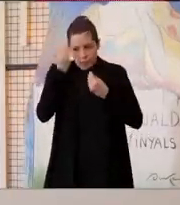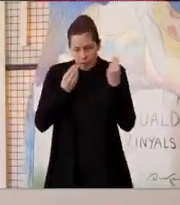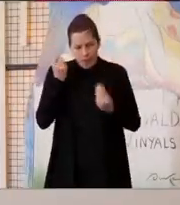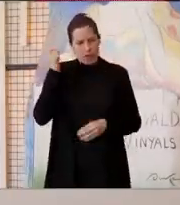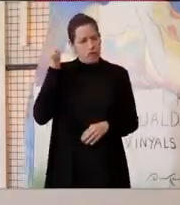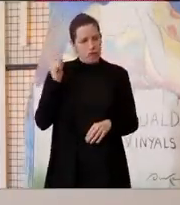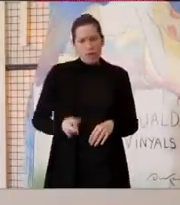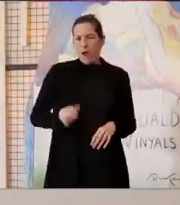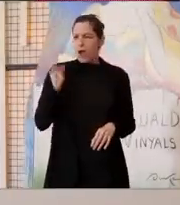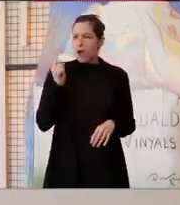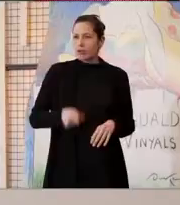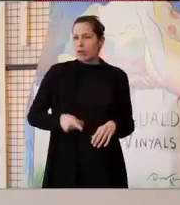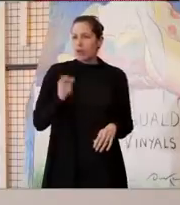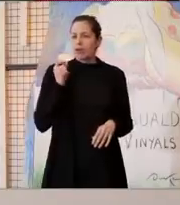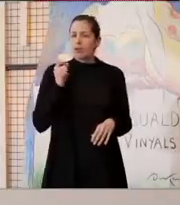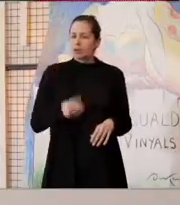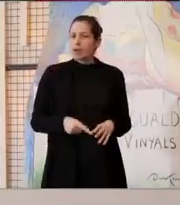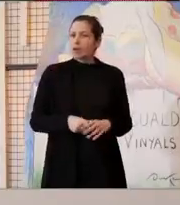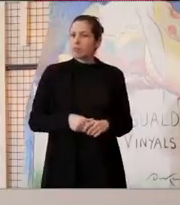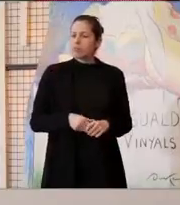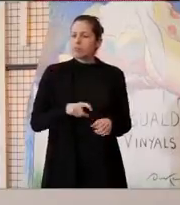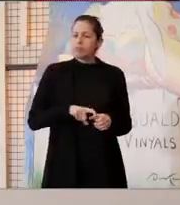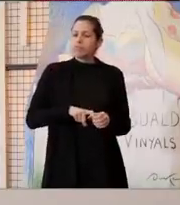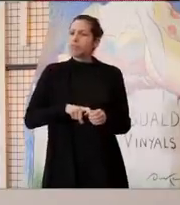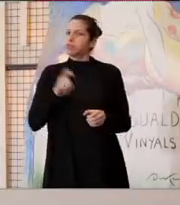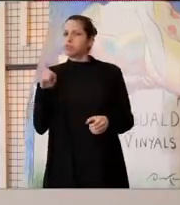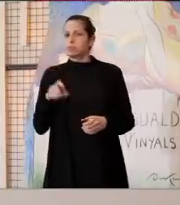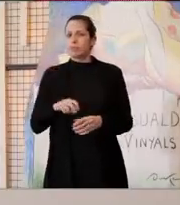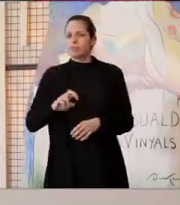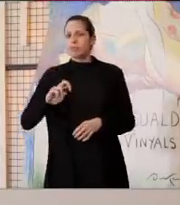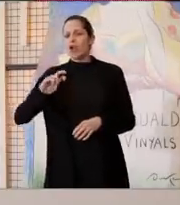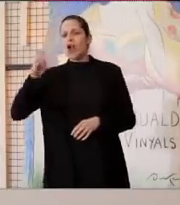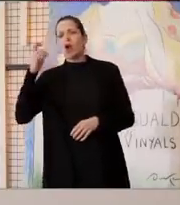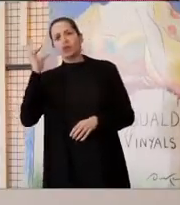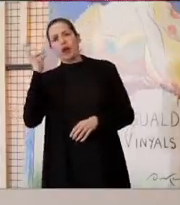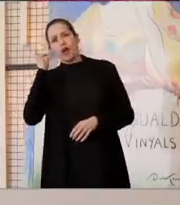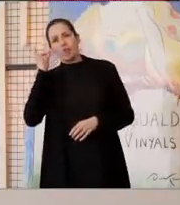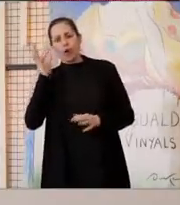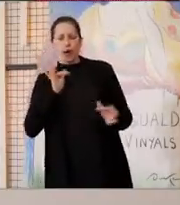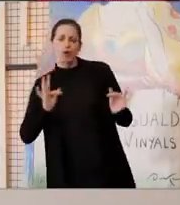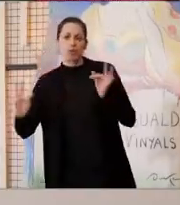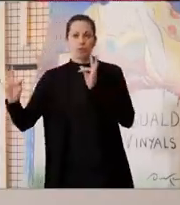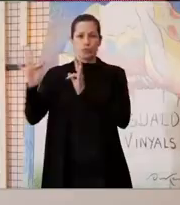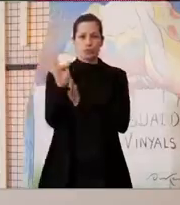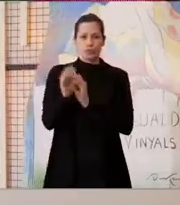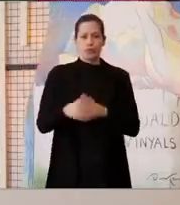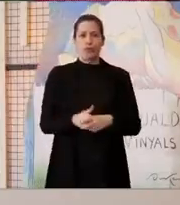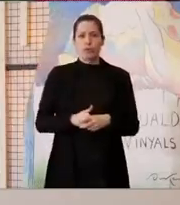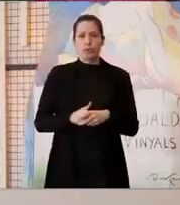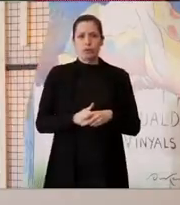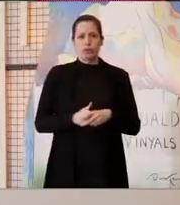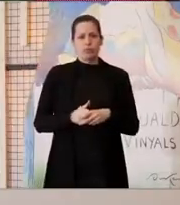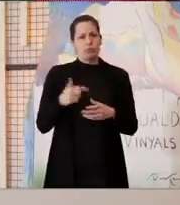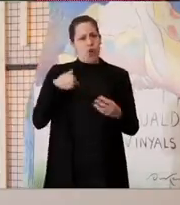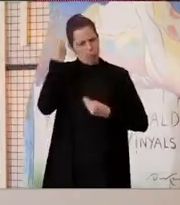Que bueno que ya lleguen otras que vengan a hacer el relevo No pues claro que lo